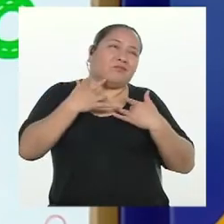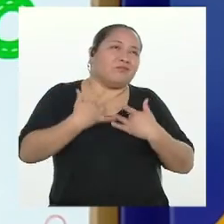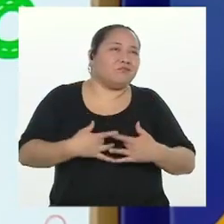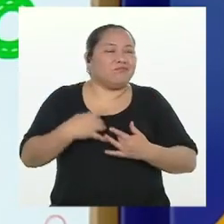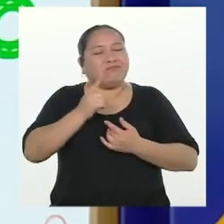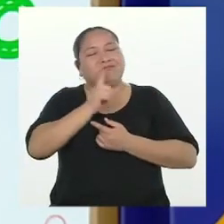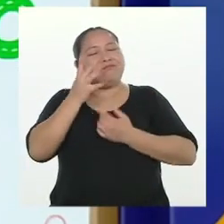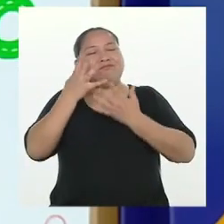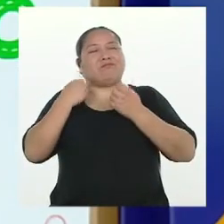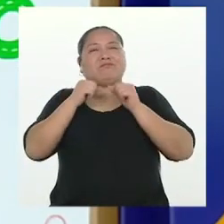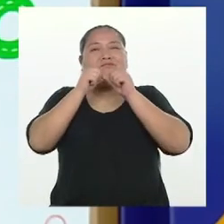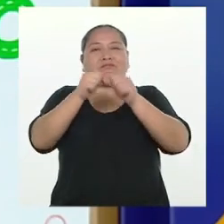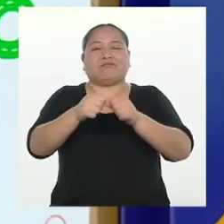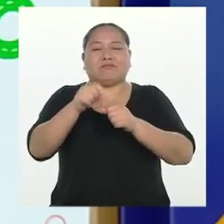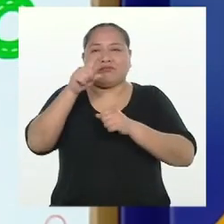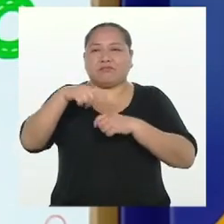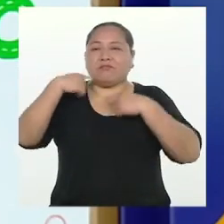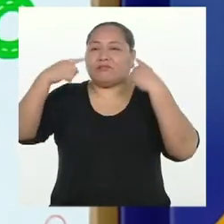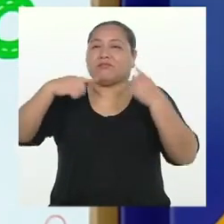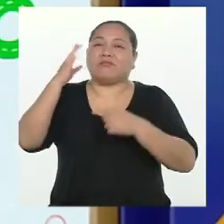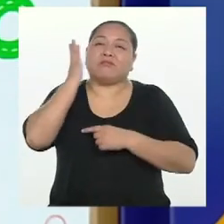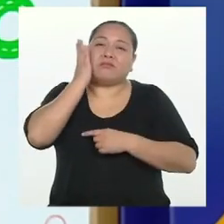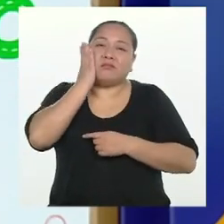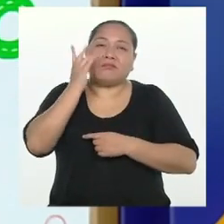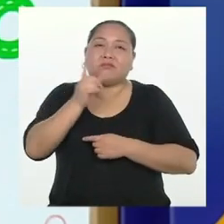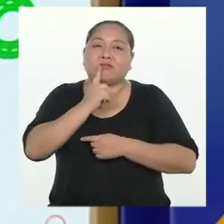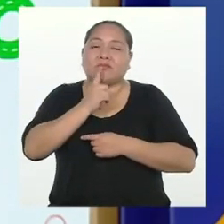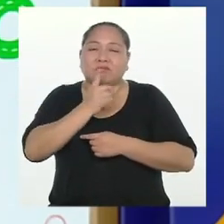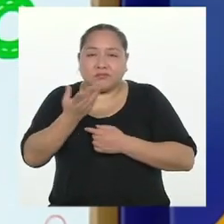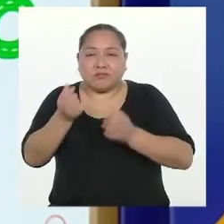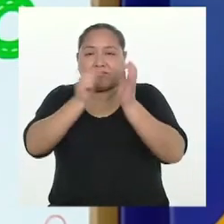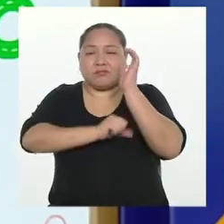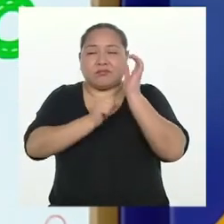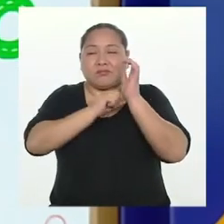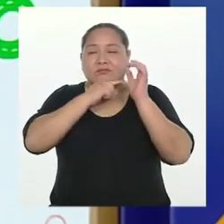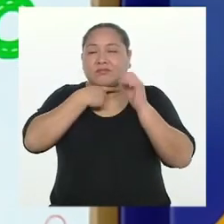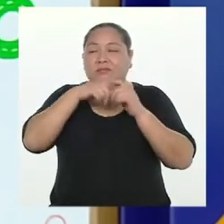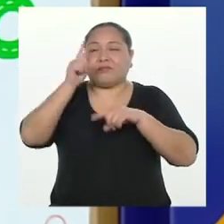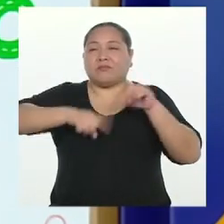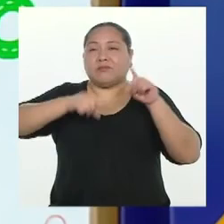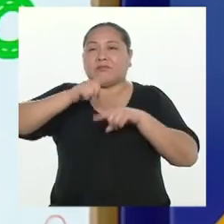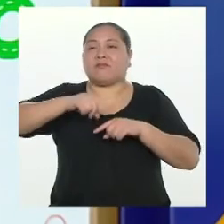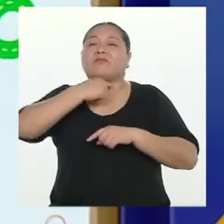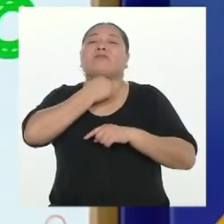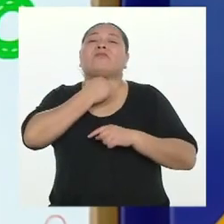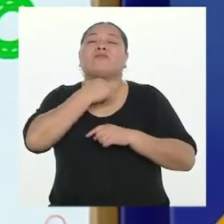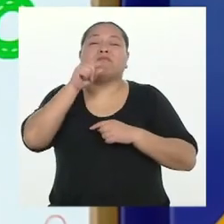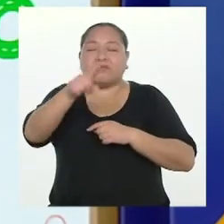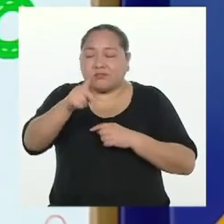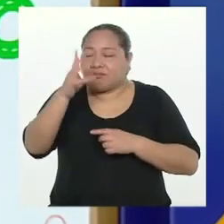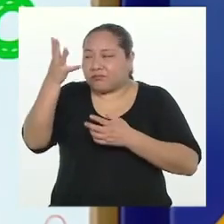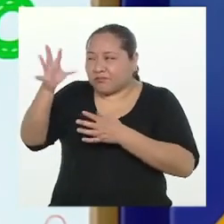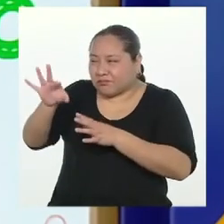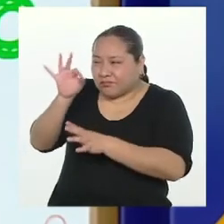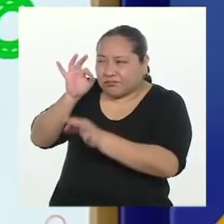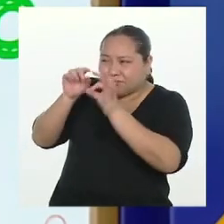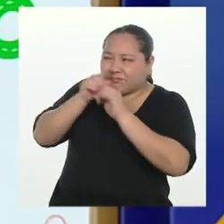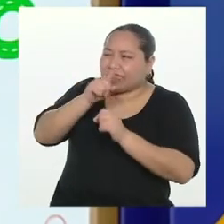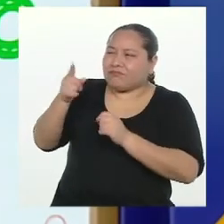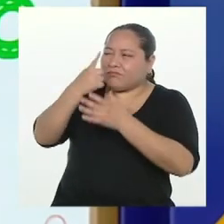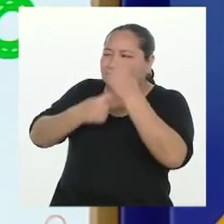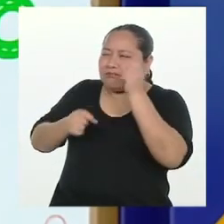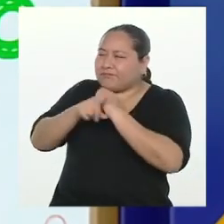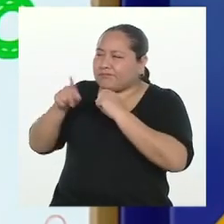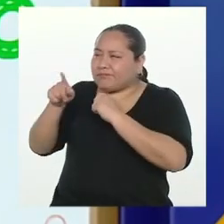o con muchas dificultades, cuéntale a tu mamá, papá, hermana, primo, abuela, tío, al familiar de tu confianza.